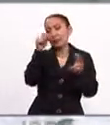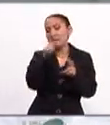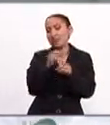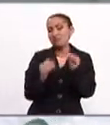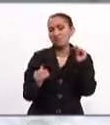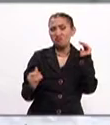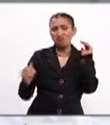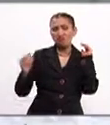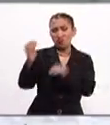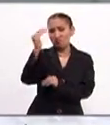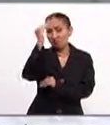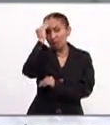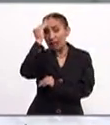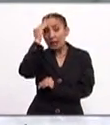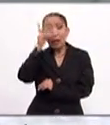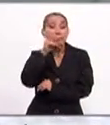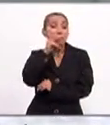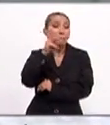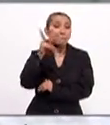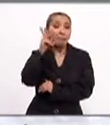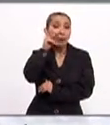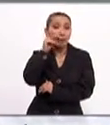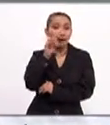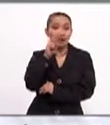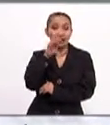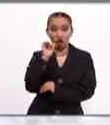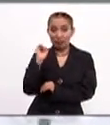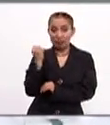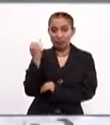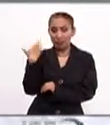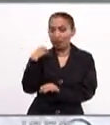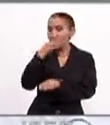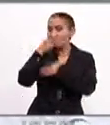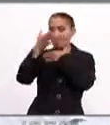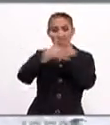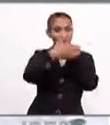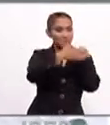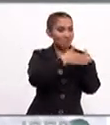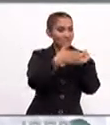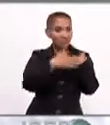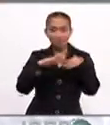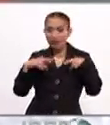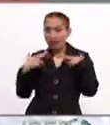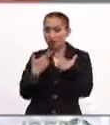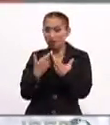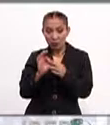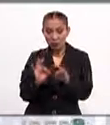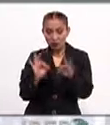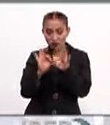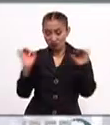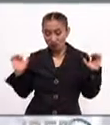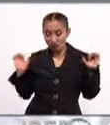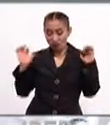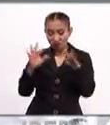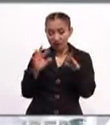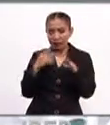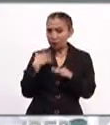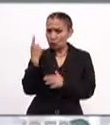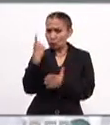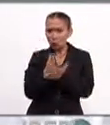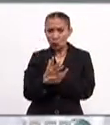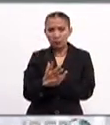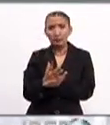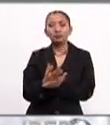más alto nivel, y el Papa Francisco en septiembre convoca a una reunión cumbre, es decir,